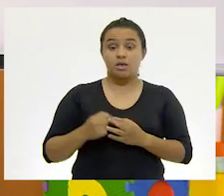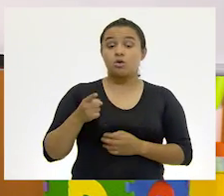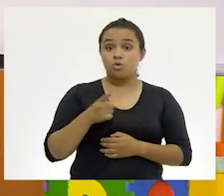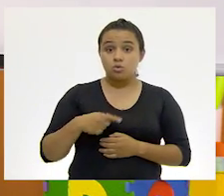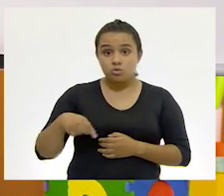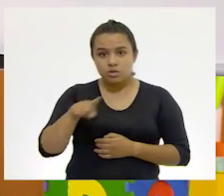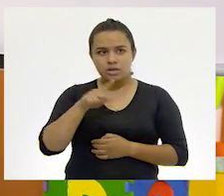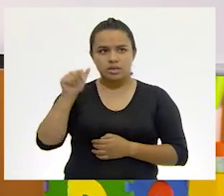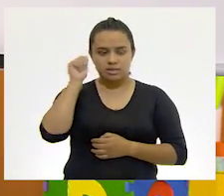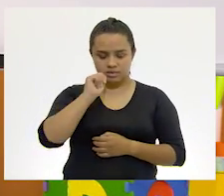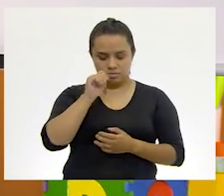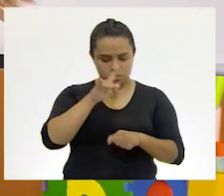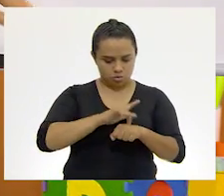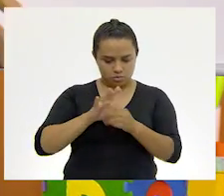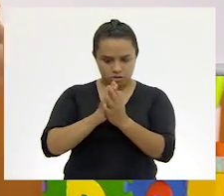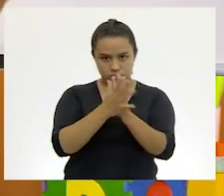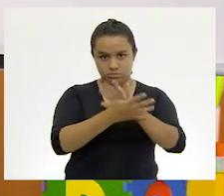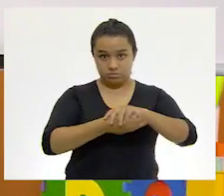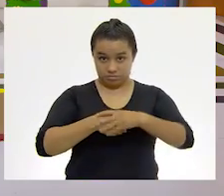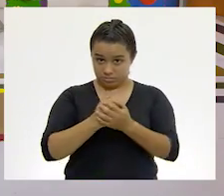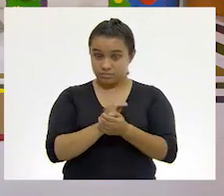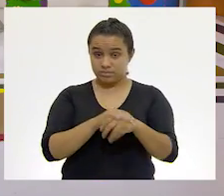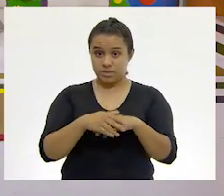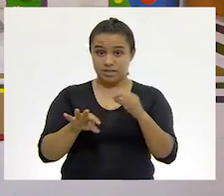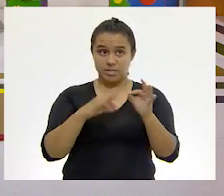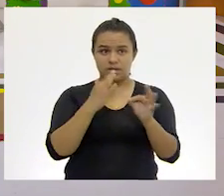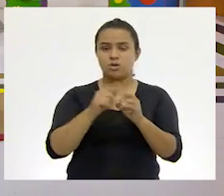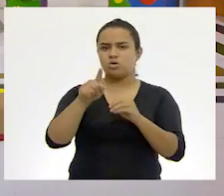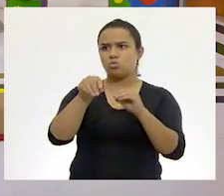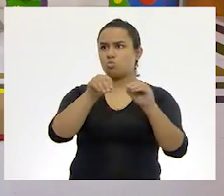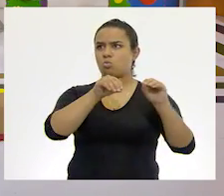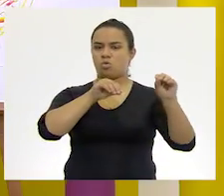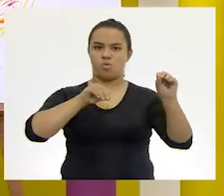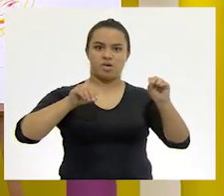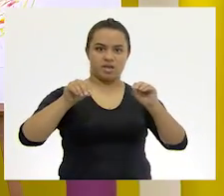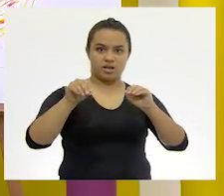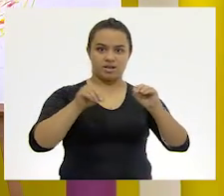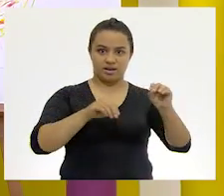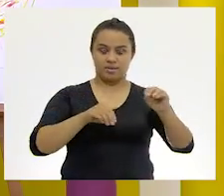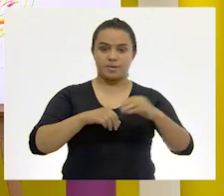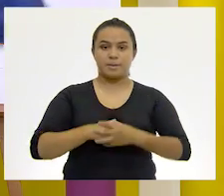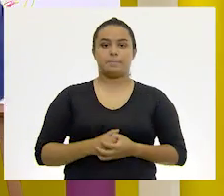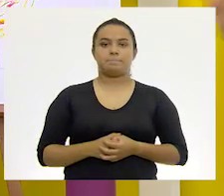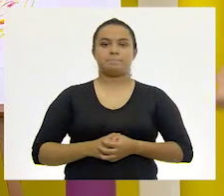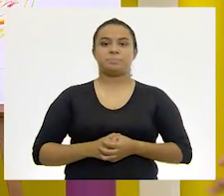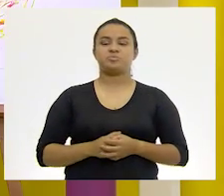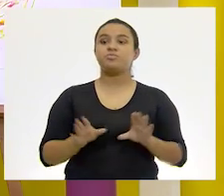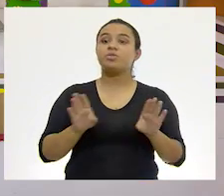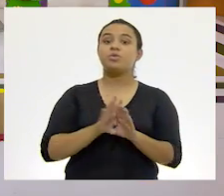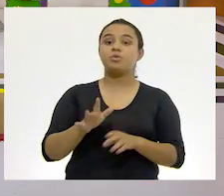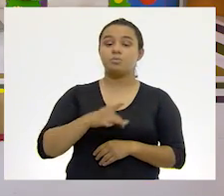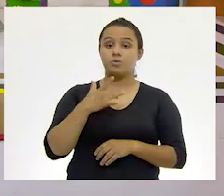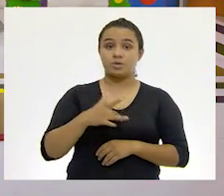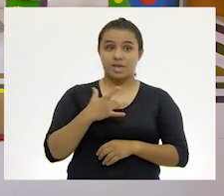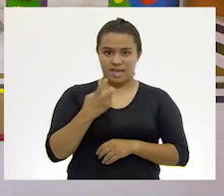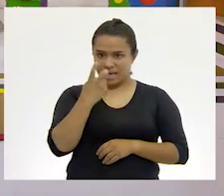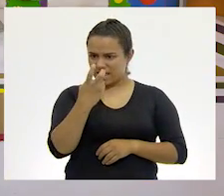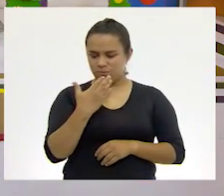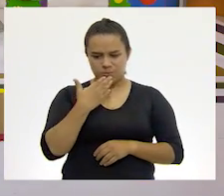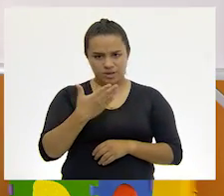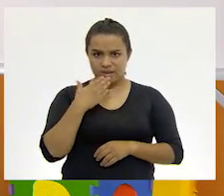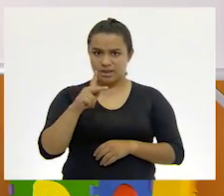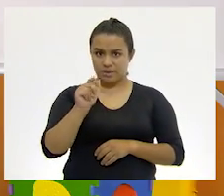que siempre estén en contacto. Órale, y empieza a moverlas. A ver, ¿cómo ves? Eso, Paco, muy